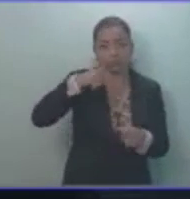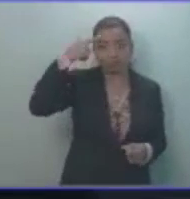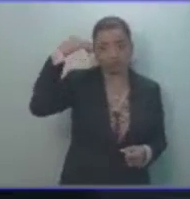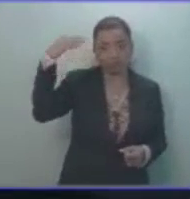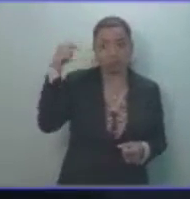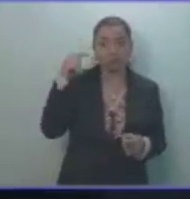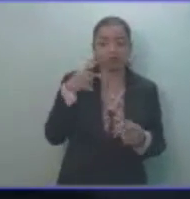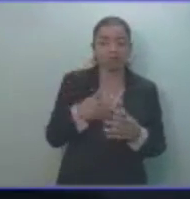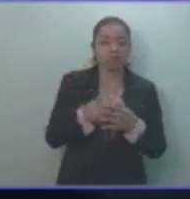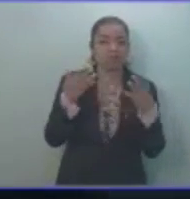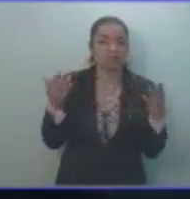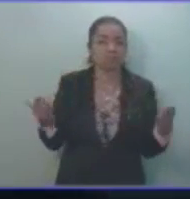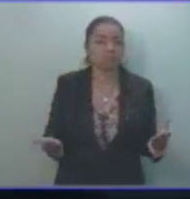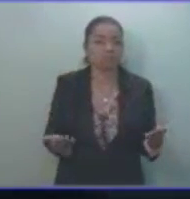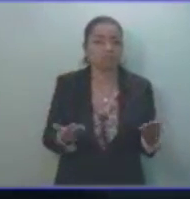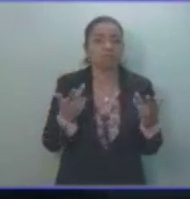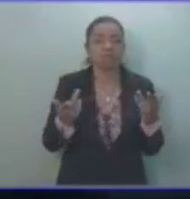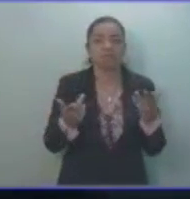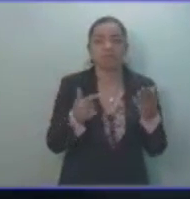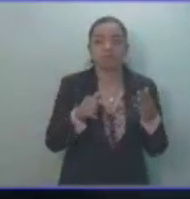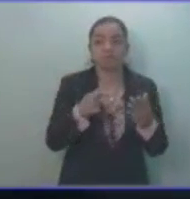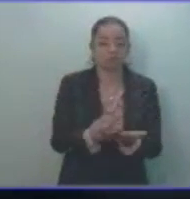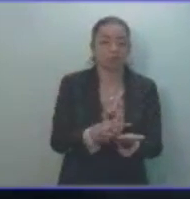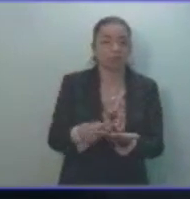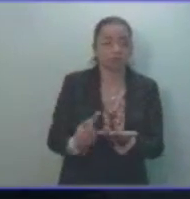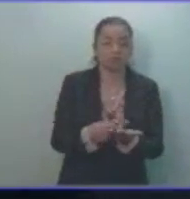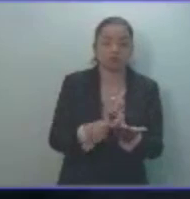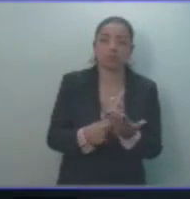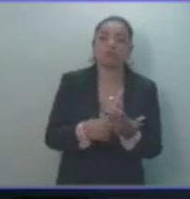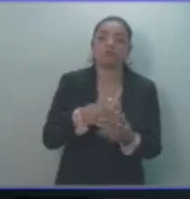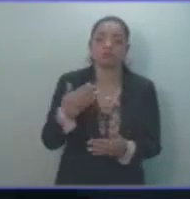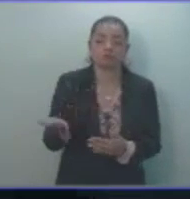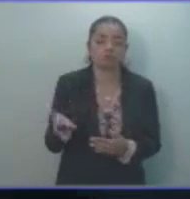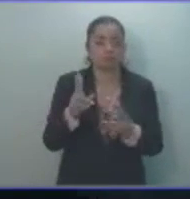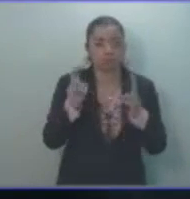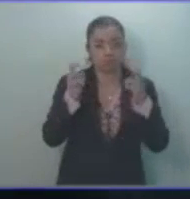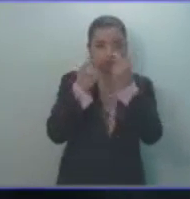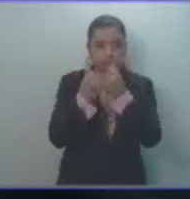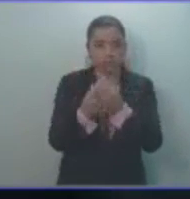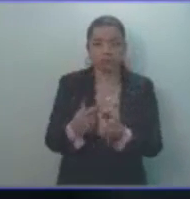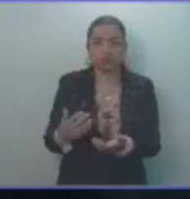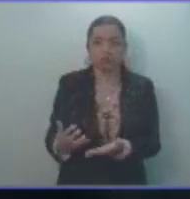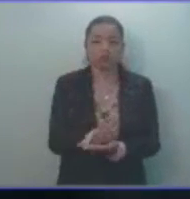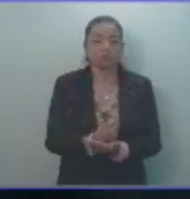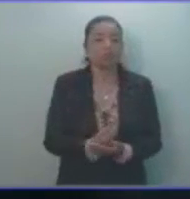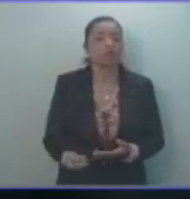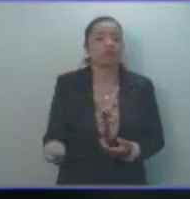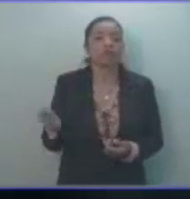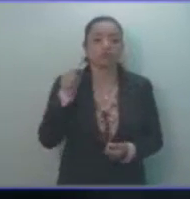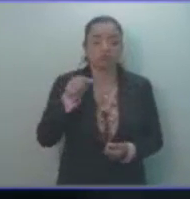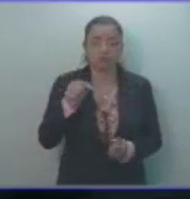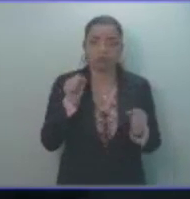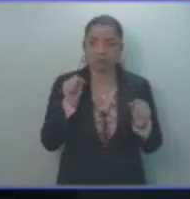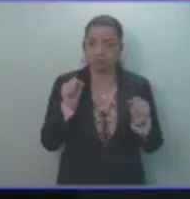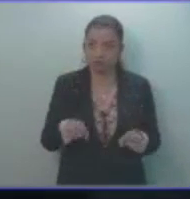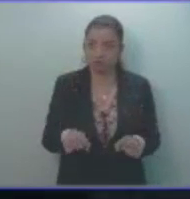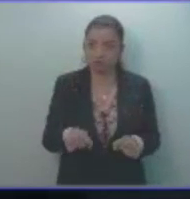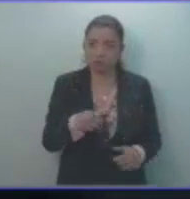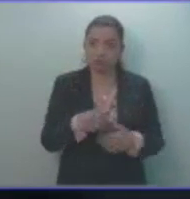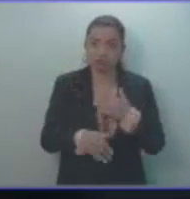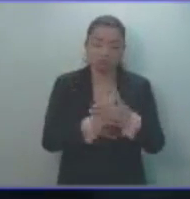están inmersas en una discusión que trasciende los temas fiscales y eso pues ha deteriorado